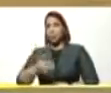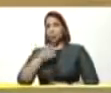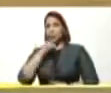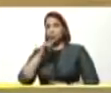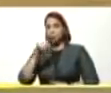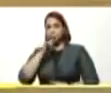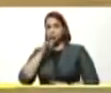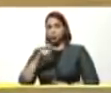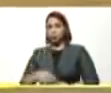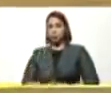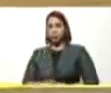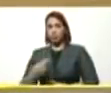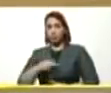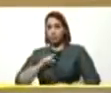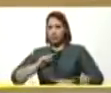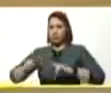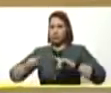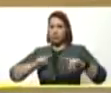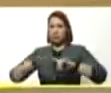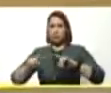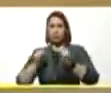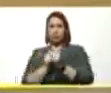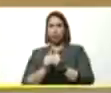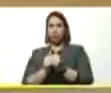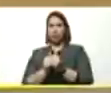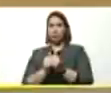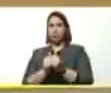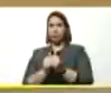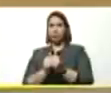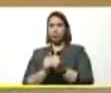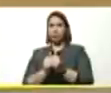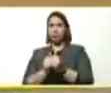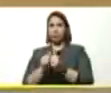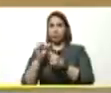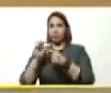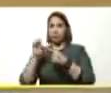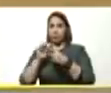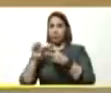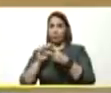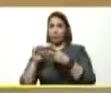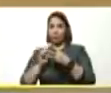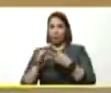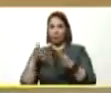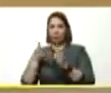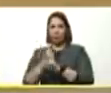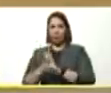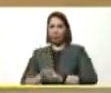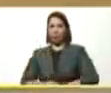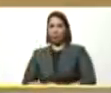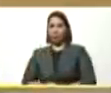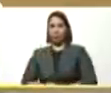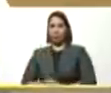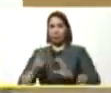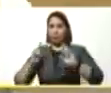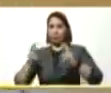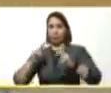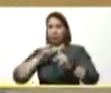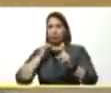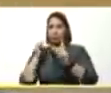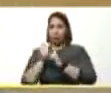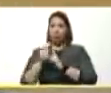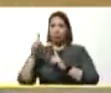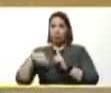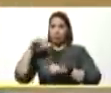estamos actuando con unas estrategias como son el ámbito de adquisición